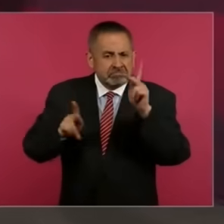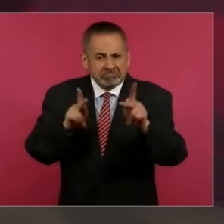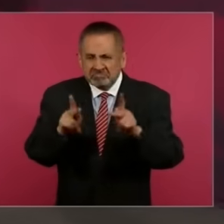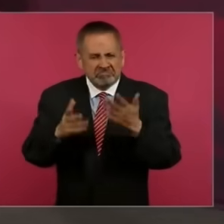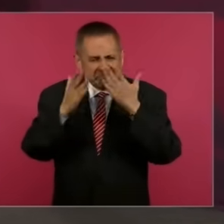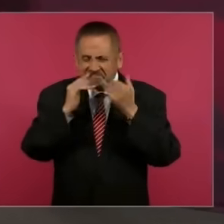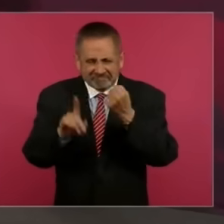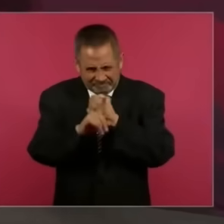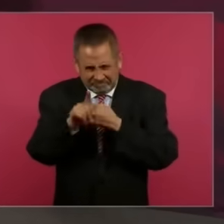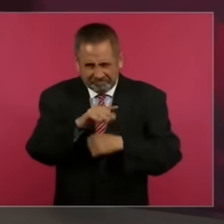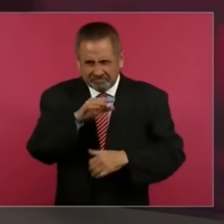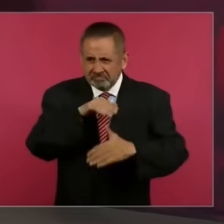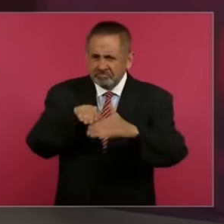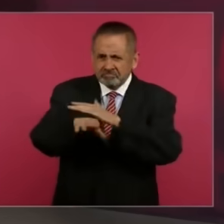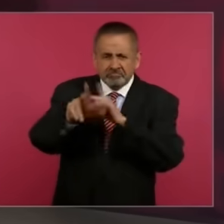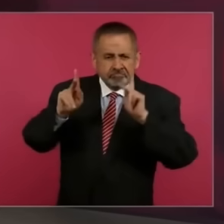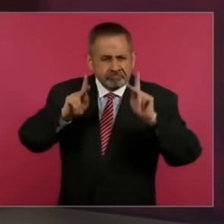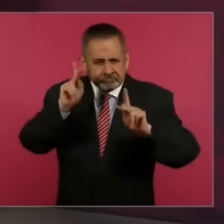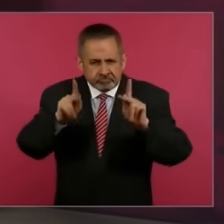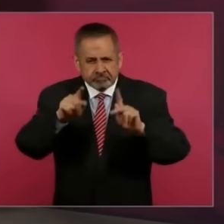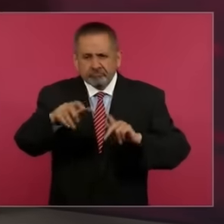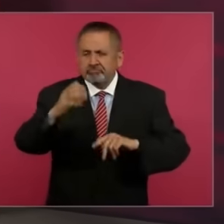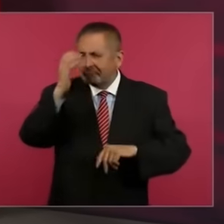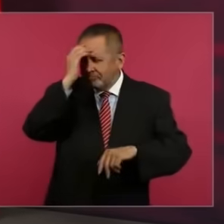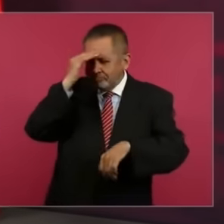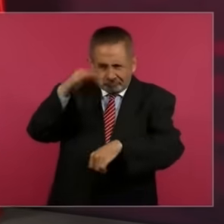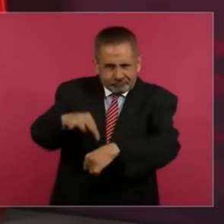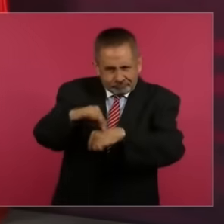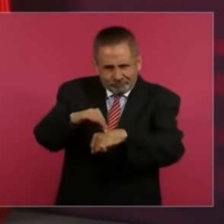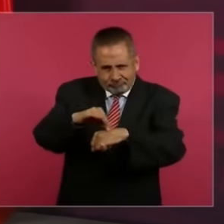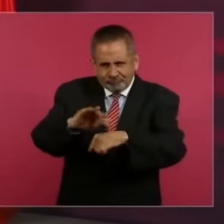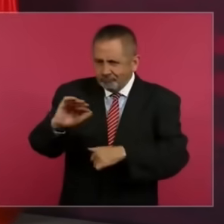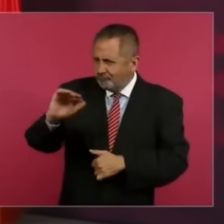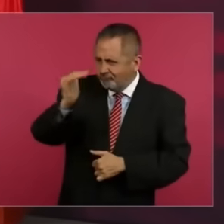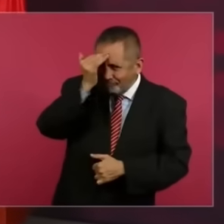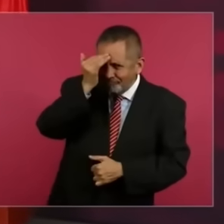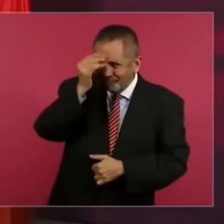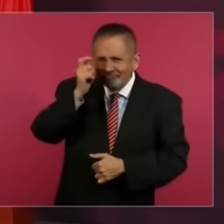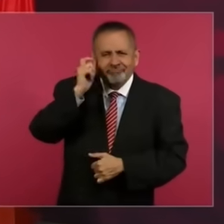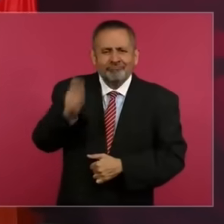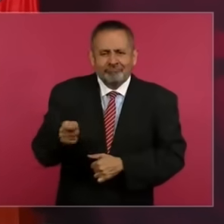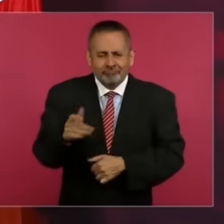problema, pero para que conozcan. ¿Sí?